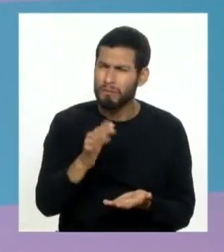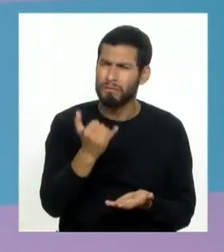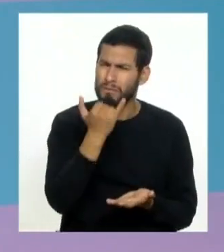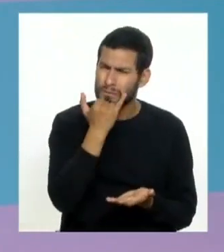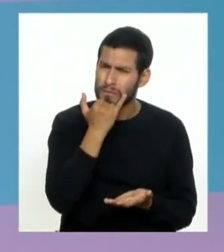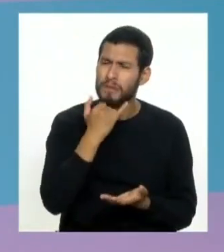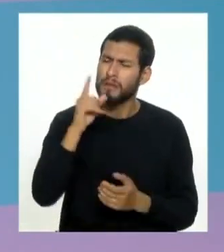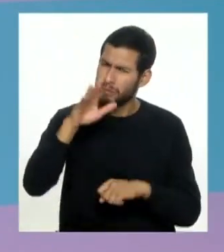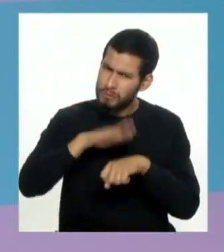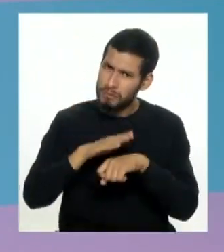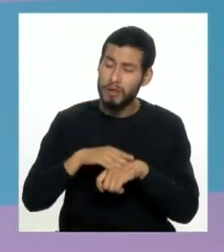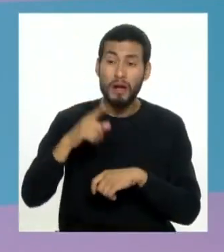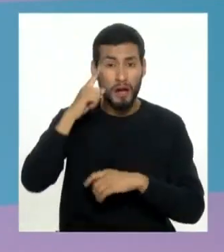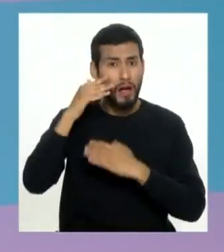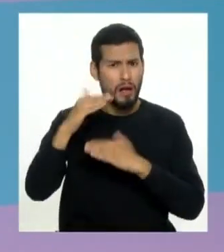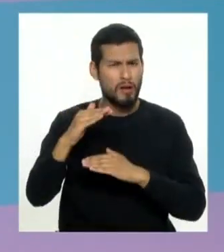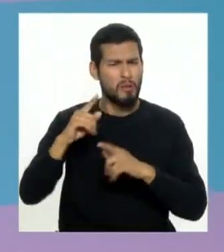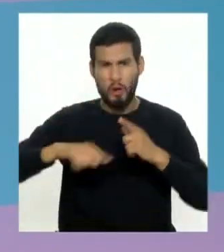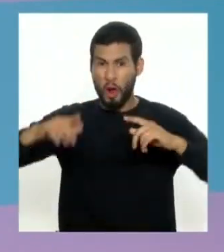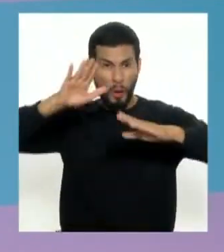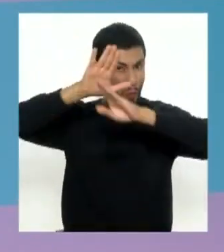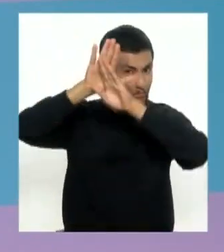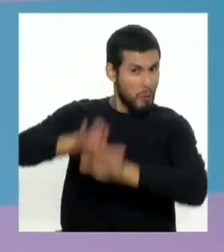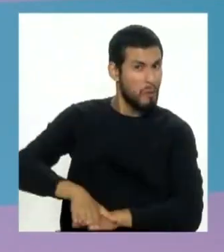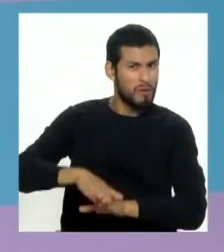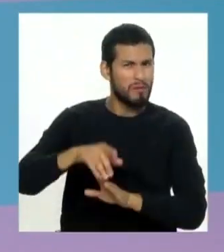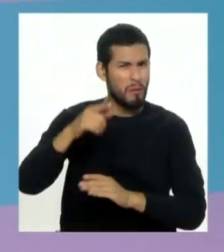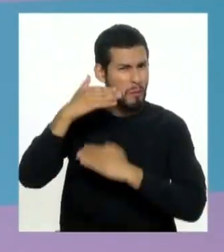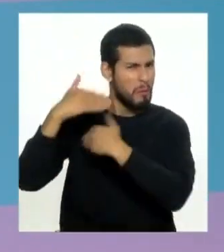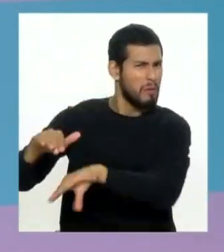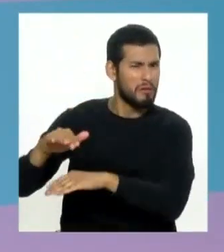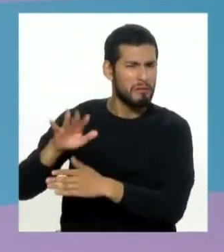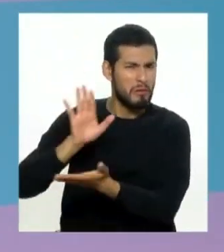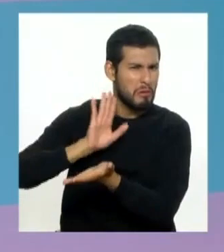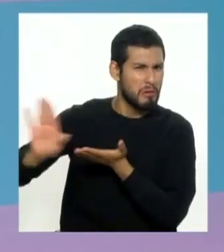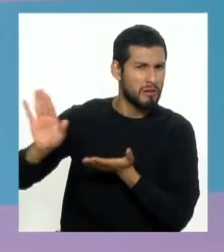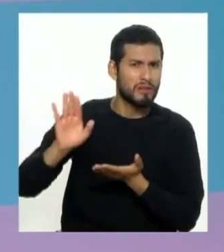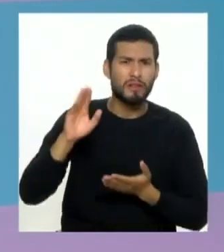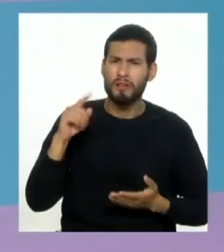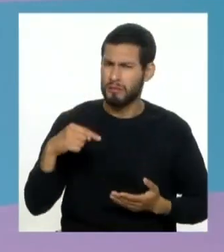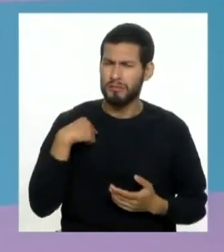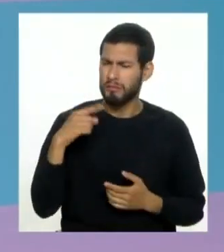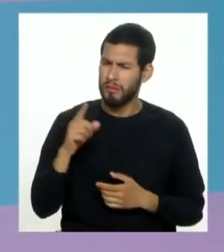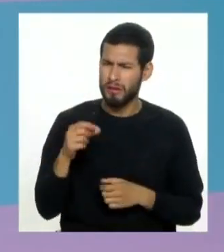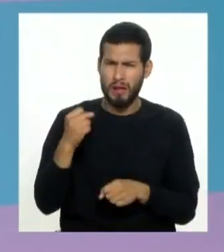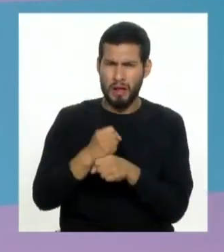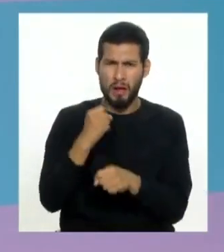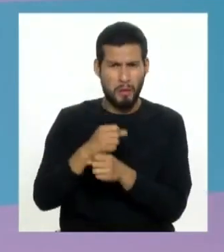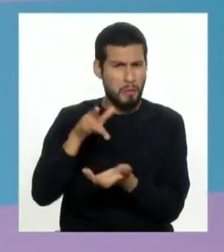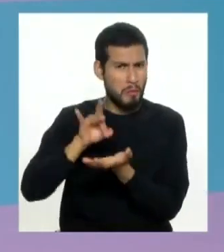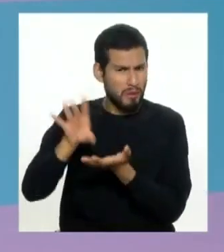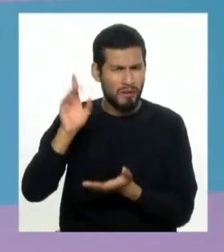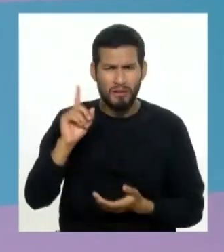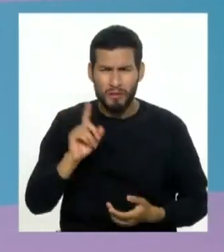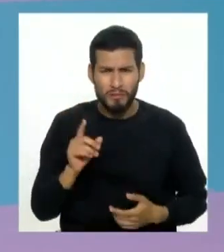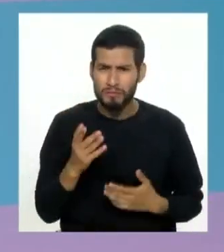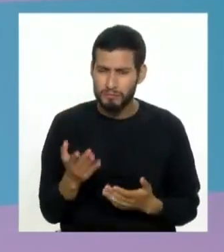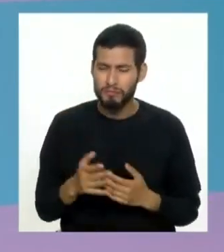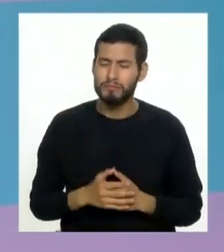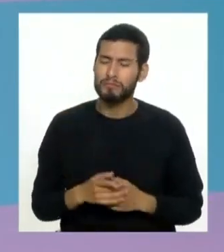contra ello. Hay restricciones, pero no todas. No todo paciente con epilepsia va a quedar sin trabajo por eso. Con la